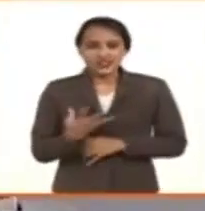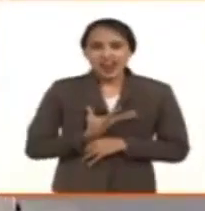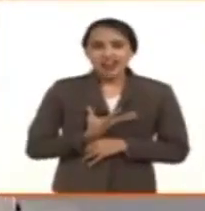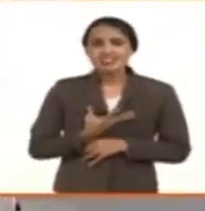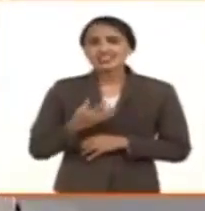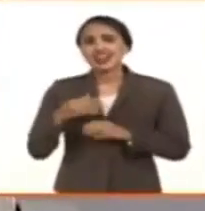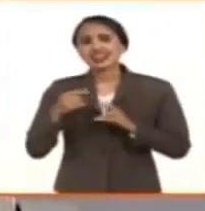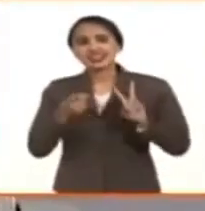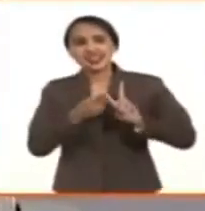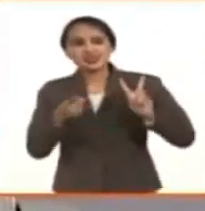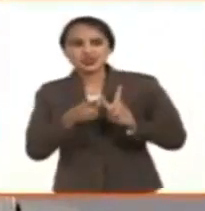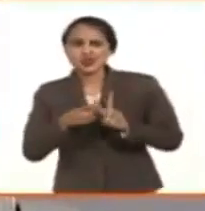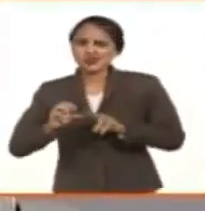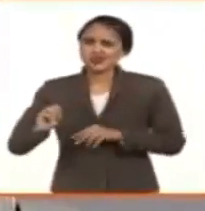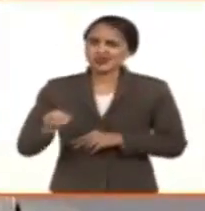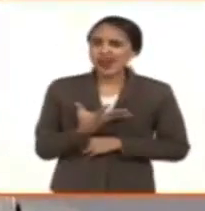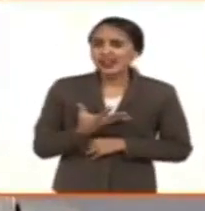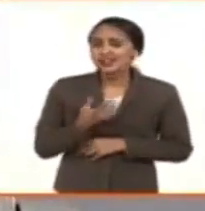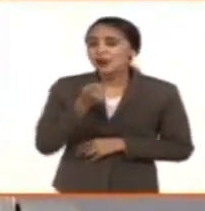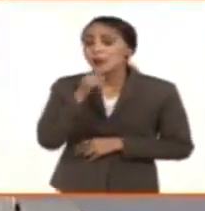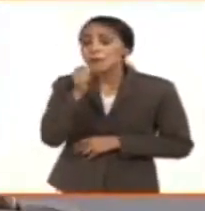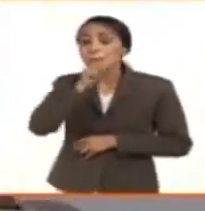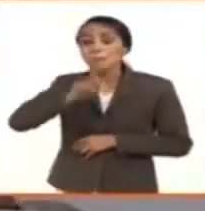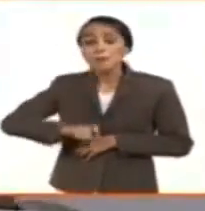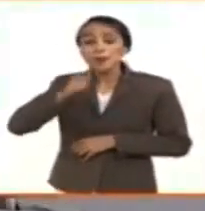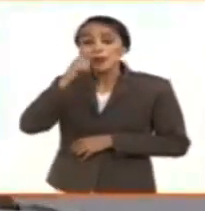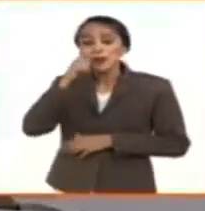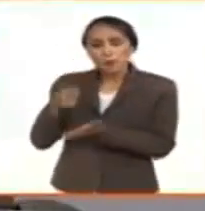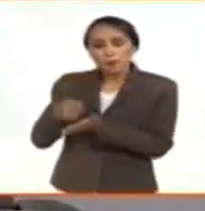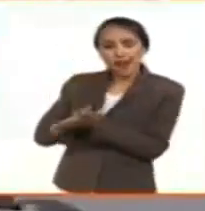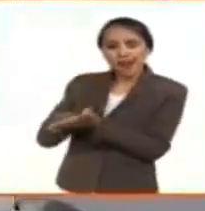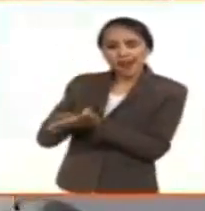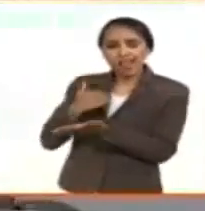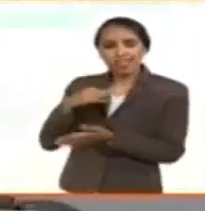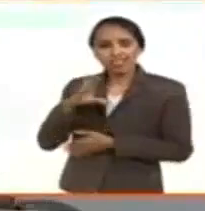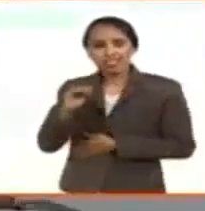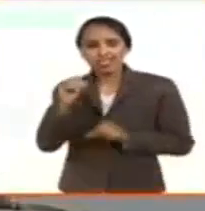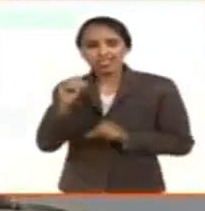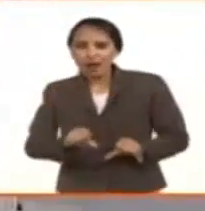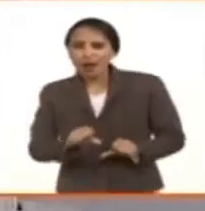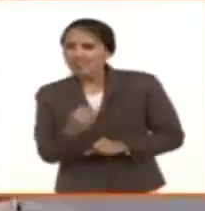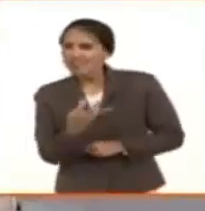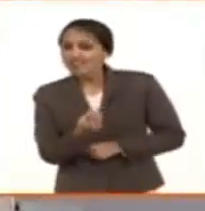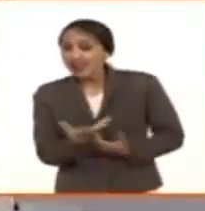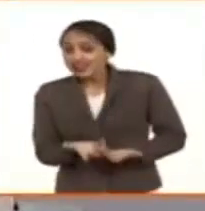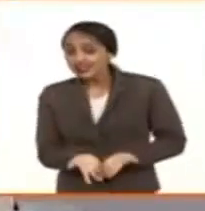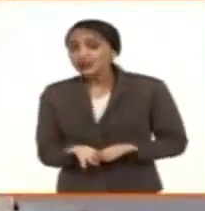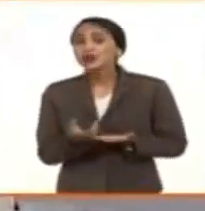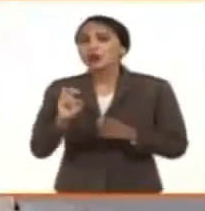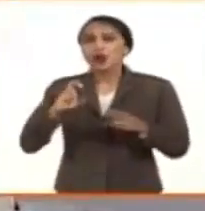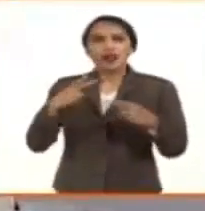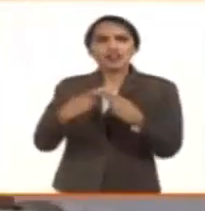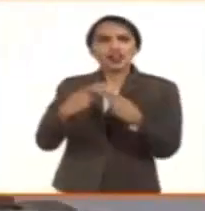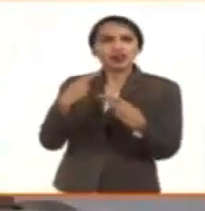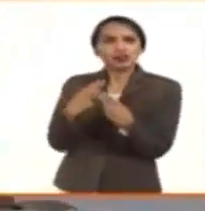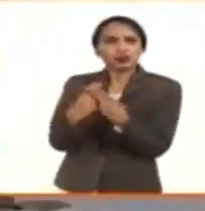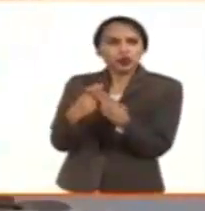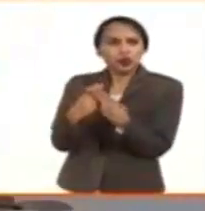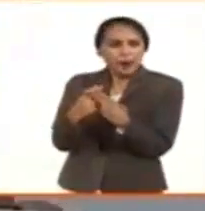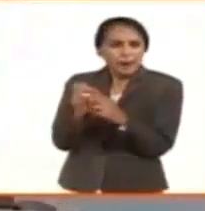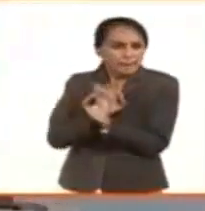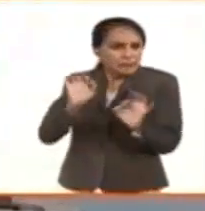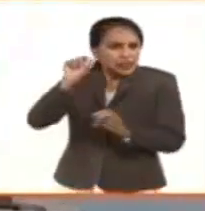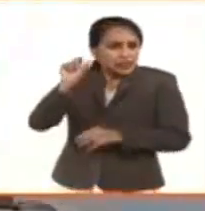de compra de periodistas de grandes eventos intelectual es decir con toda la maquinaria de la guerra por eso decía es una